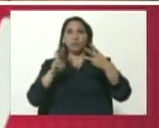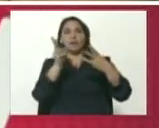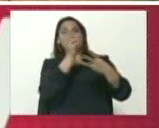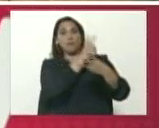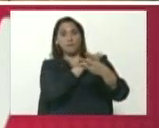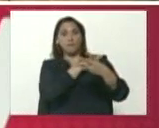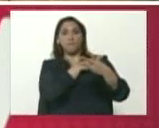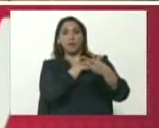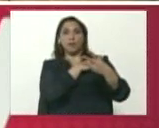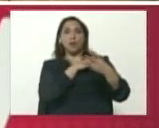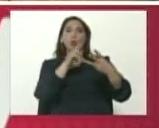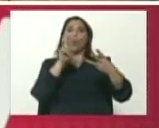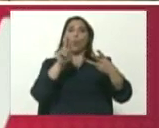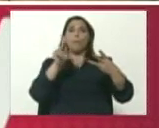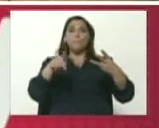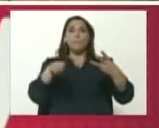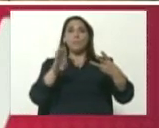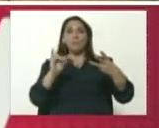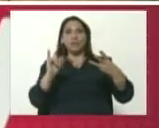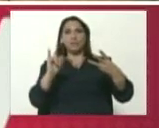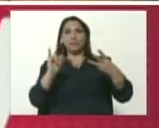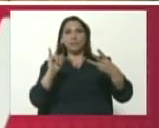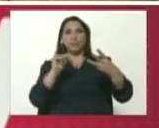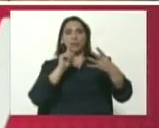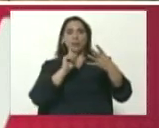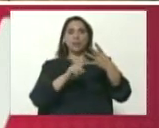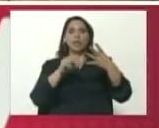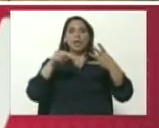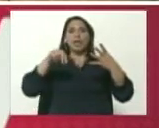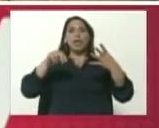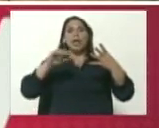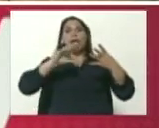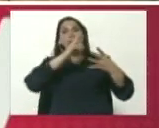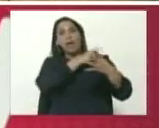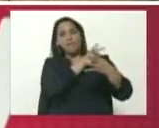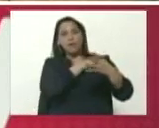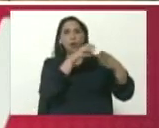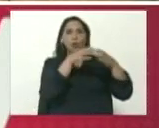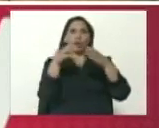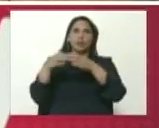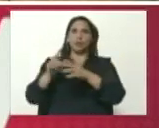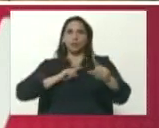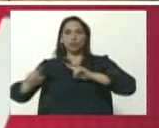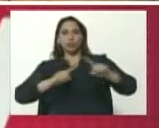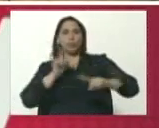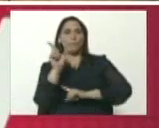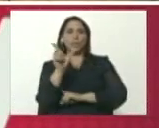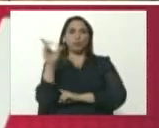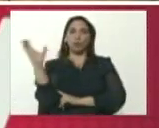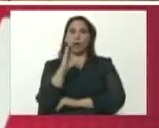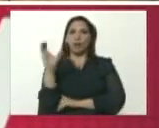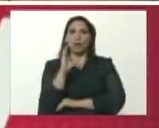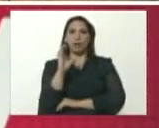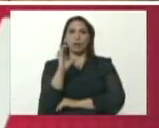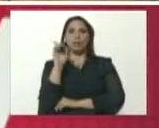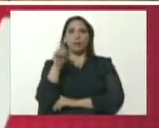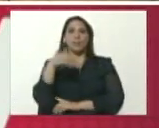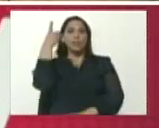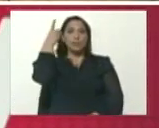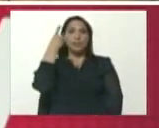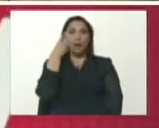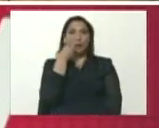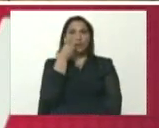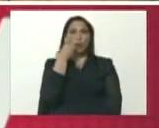jefe de la UPD. Nahum Fernández, jefe de organización del PSUV Caracas. Y Darío